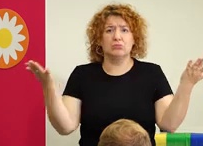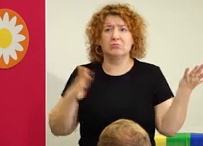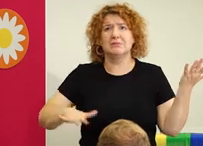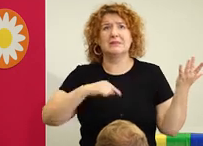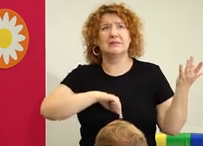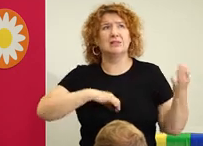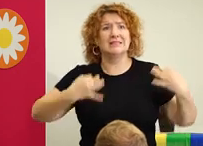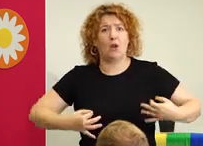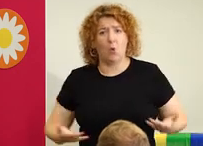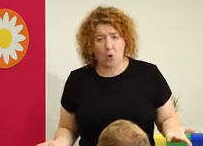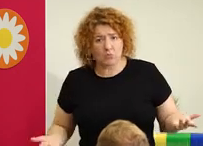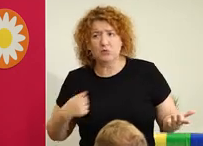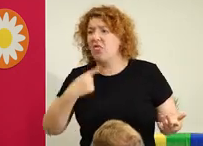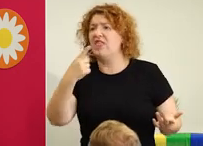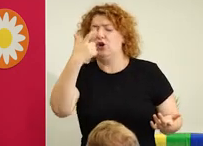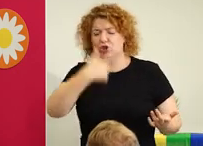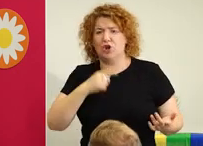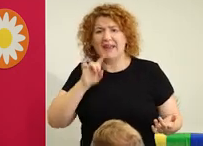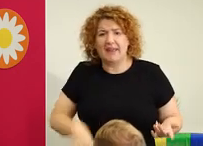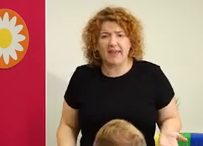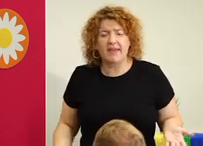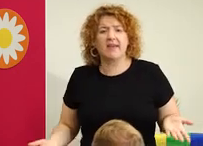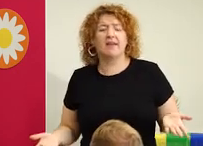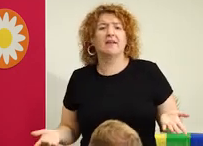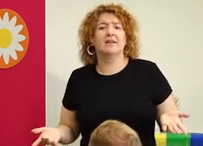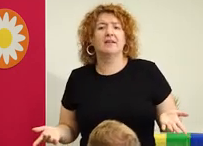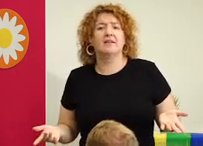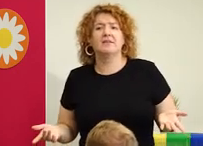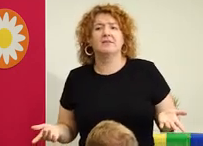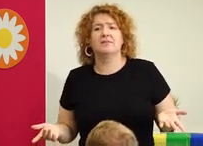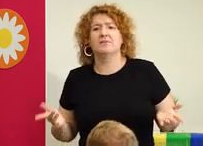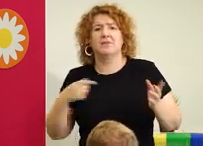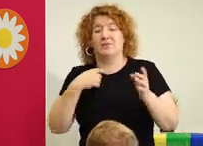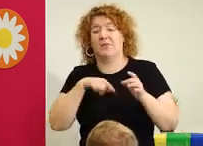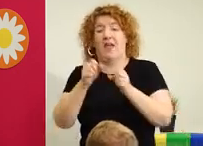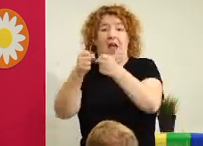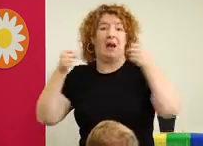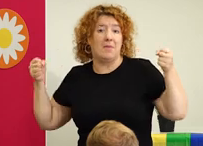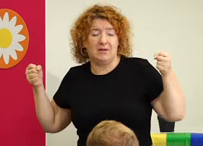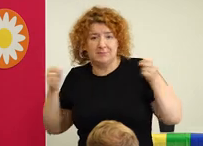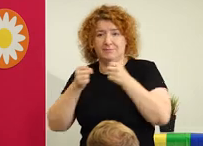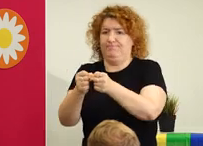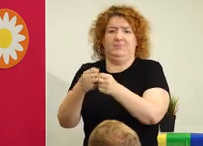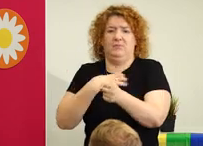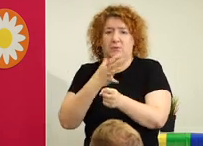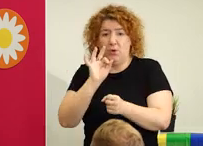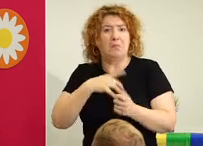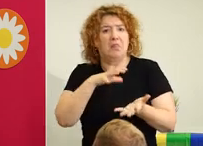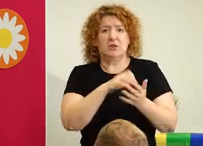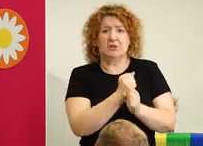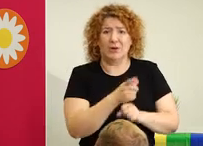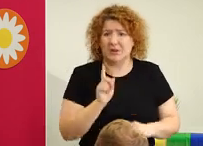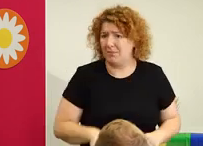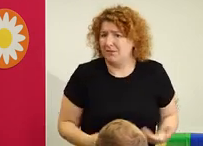espacios seguros, donde poder decir quiénes somos, donde no tener que meternos en un armario, igual con nuestros centros de trabajo. En el